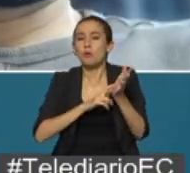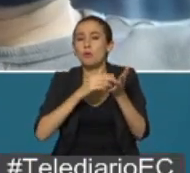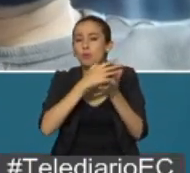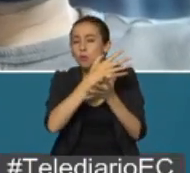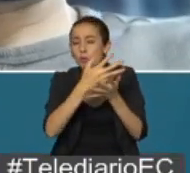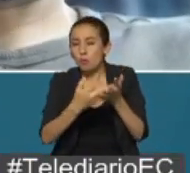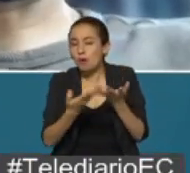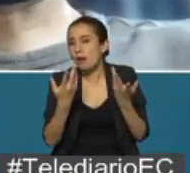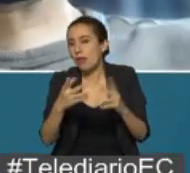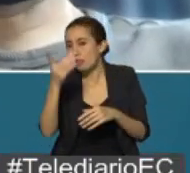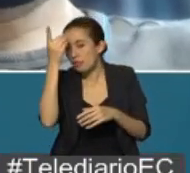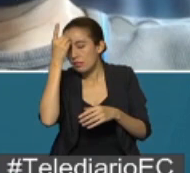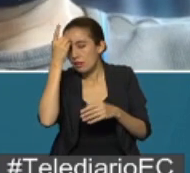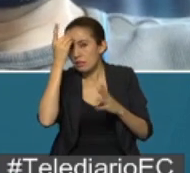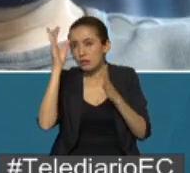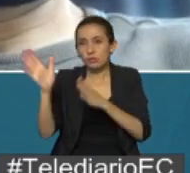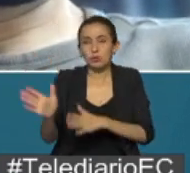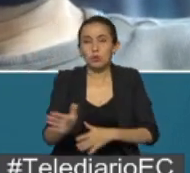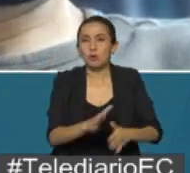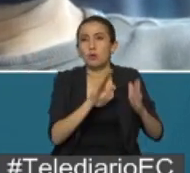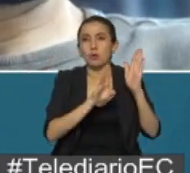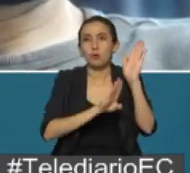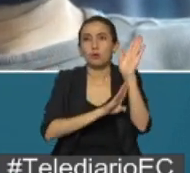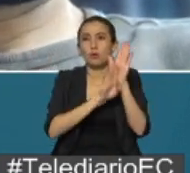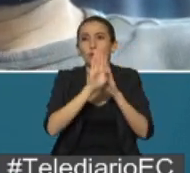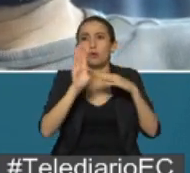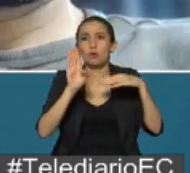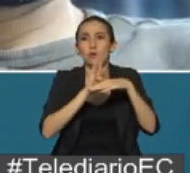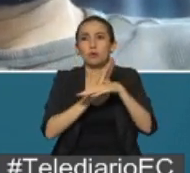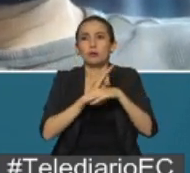de las deudas pendientes con el Banco de Desarrollo del Ecuador?